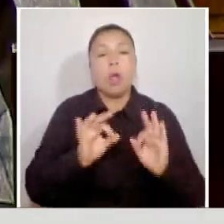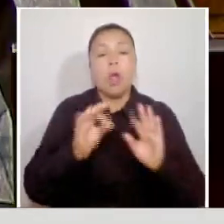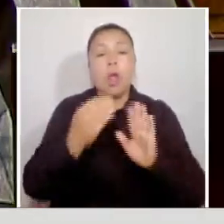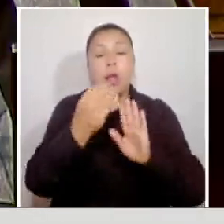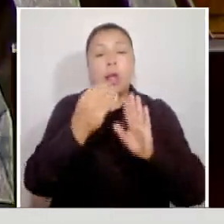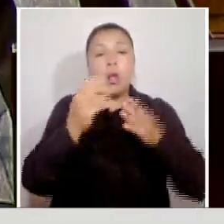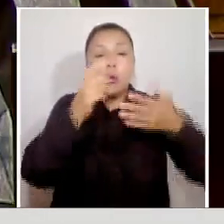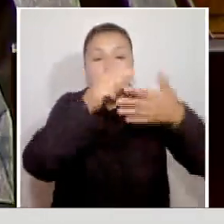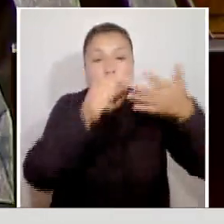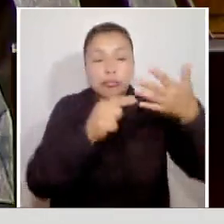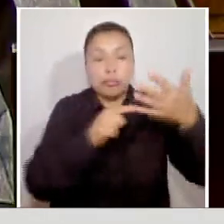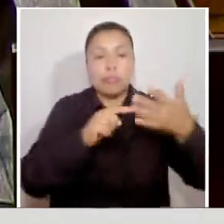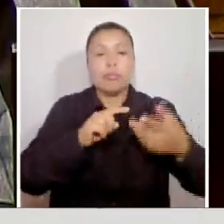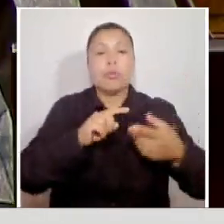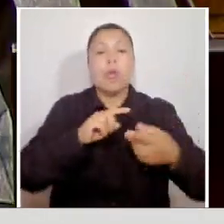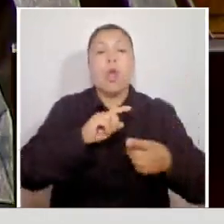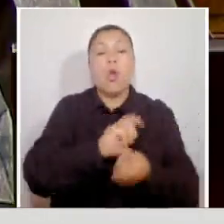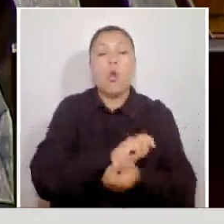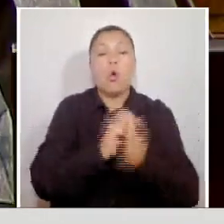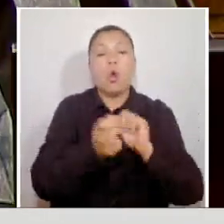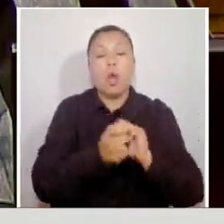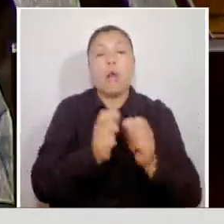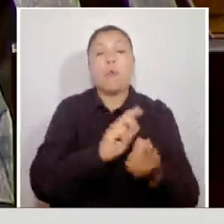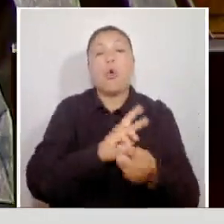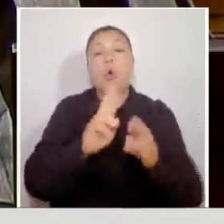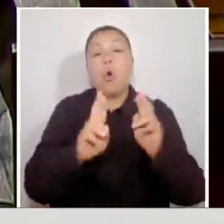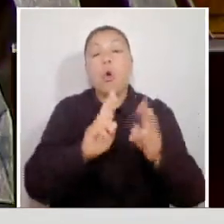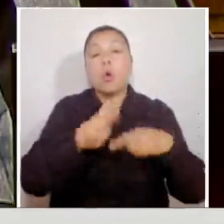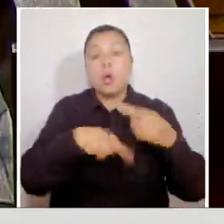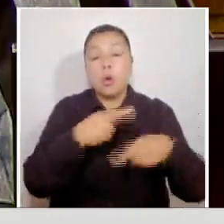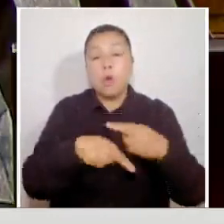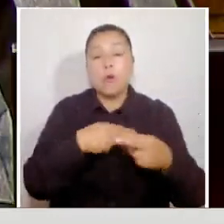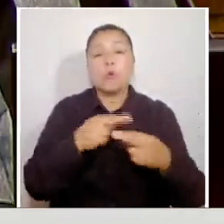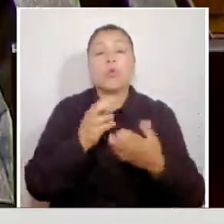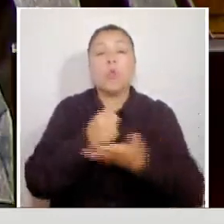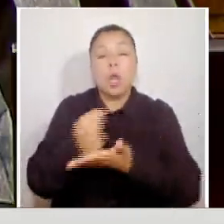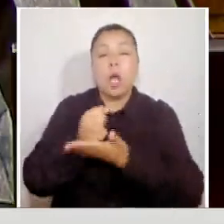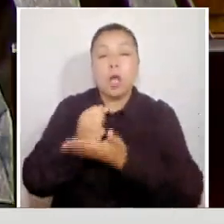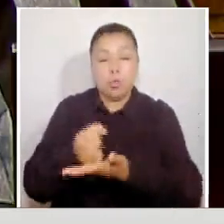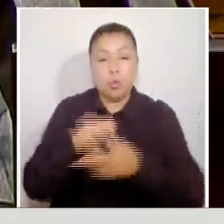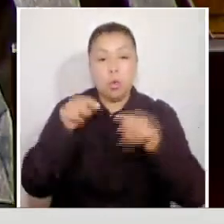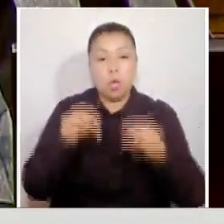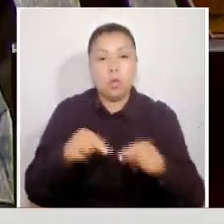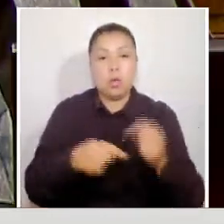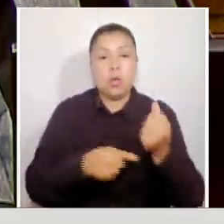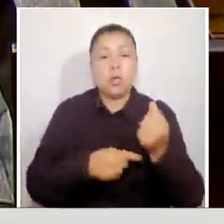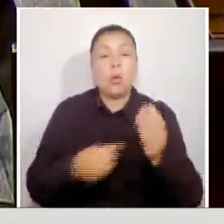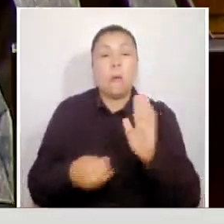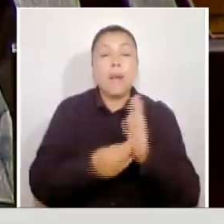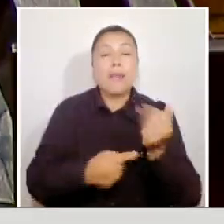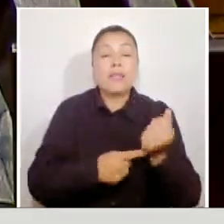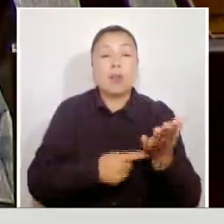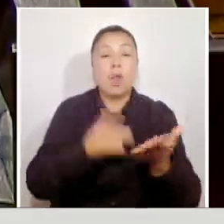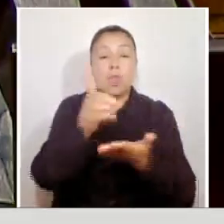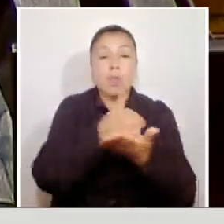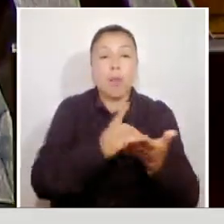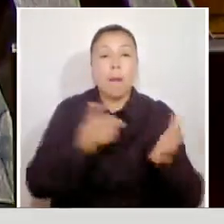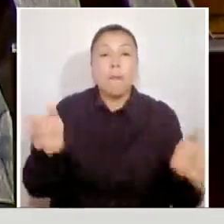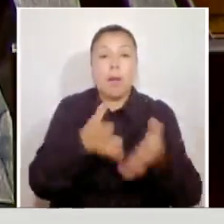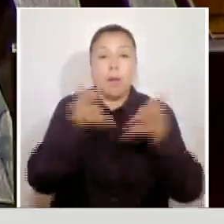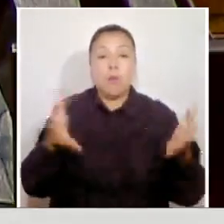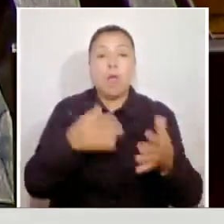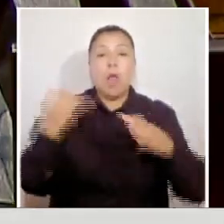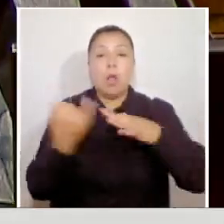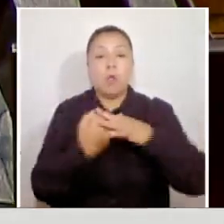renovación de Tales ayudas otro elemento valorable es la incorporación de tecnologías diseñadas para promover la inclusión en los